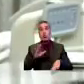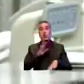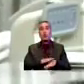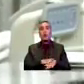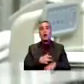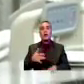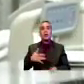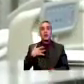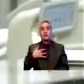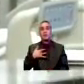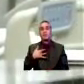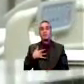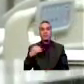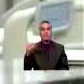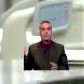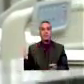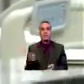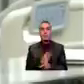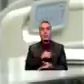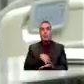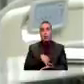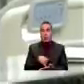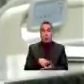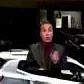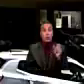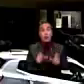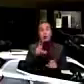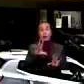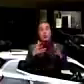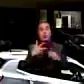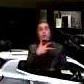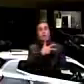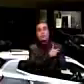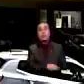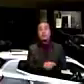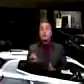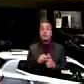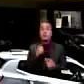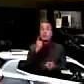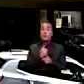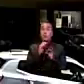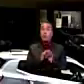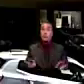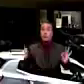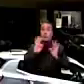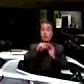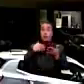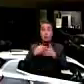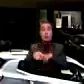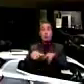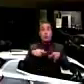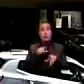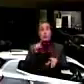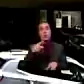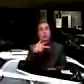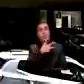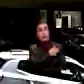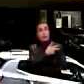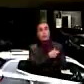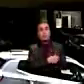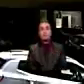a sus síntomas bastante graves son aquellas personas que no han recibido la vacuna. Por esta razón es importante acudir a los puntos donde están aplicando la